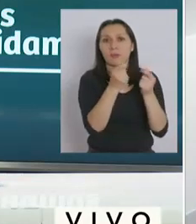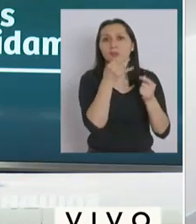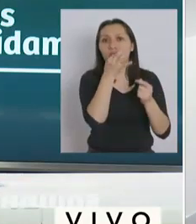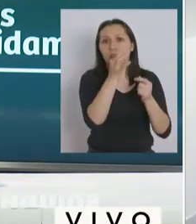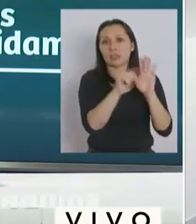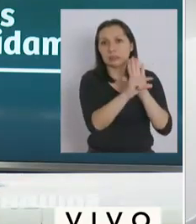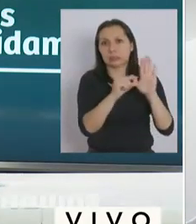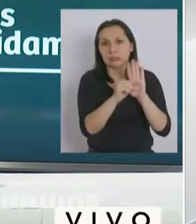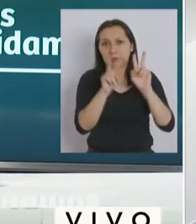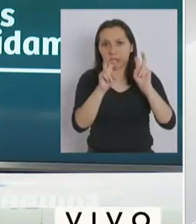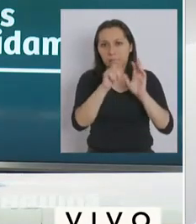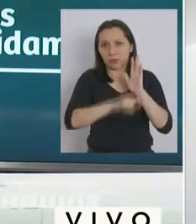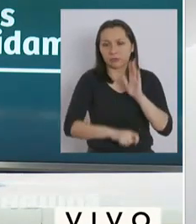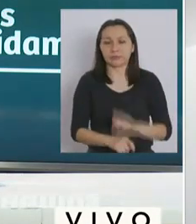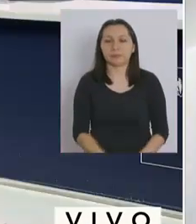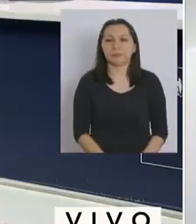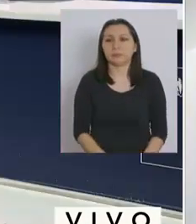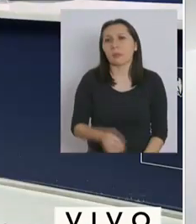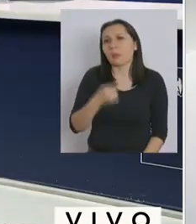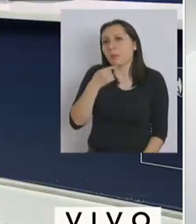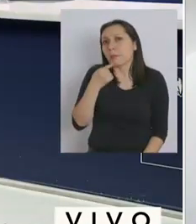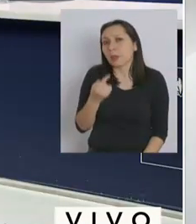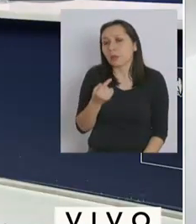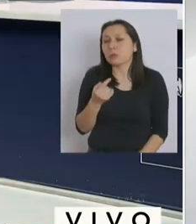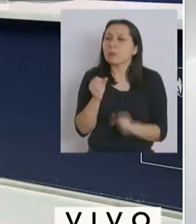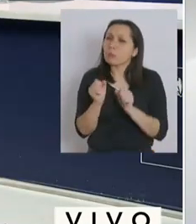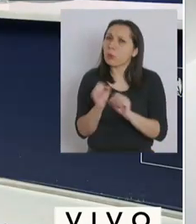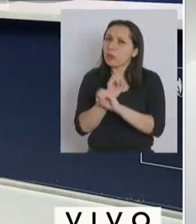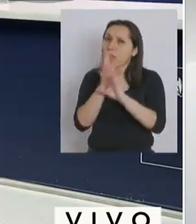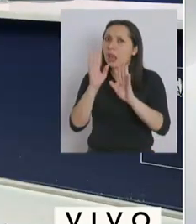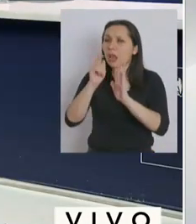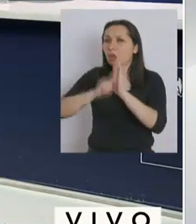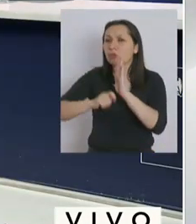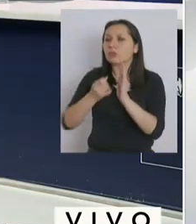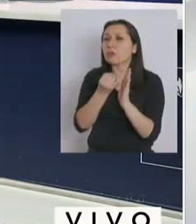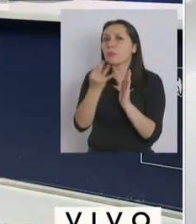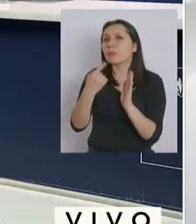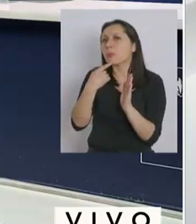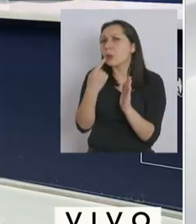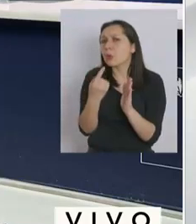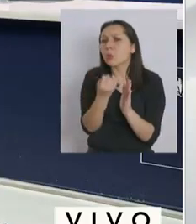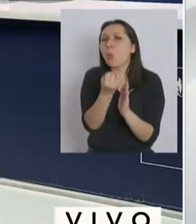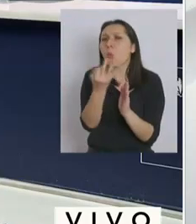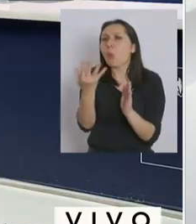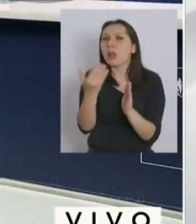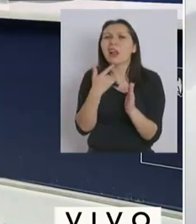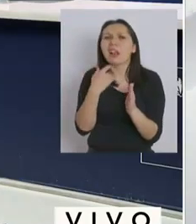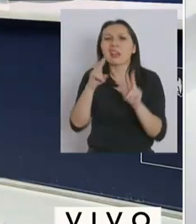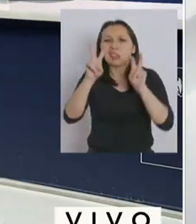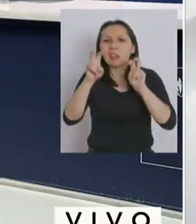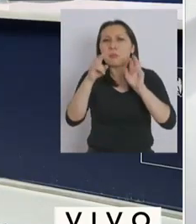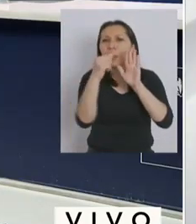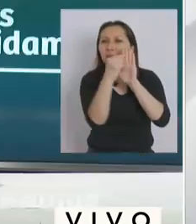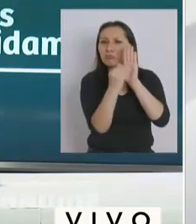indicados. Si me pudiese, por favor, clarificar ese contrato de cuánto es y qué es lo que considera también.